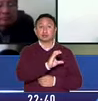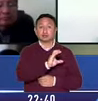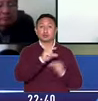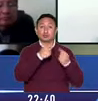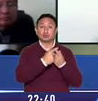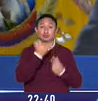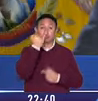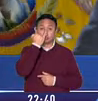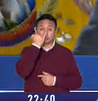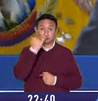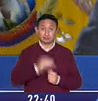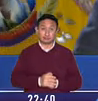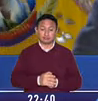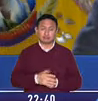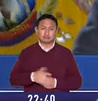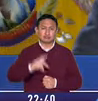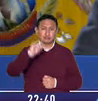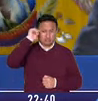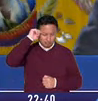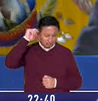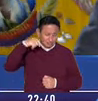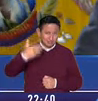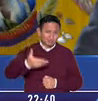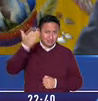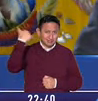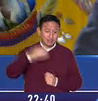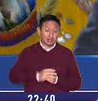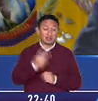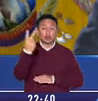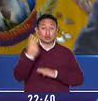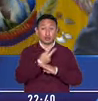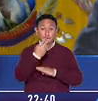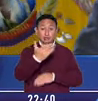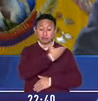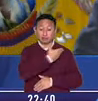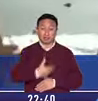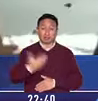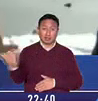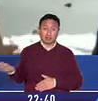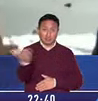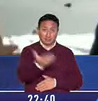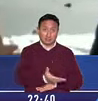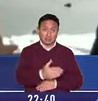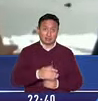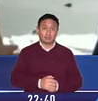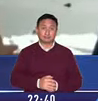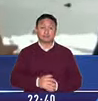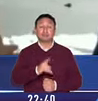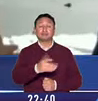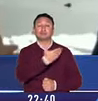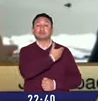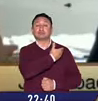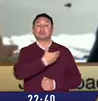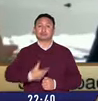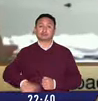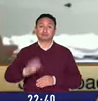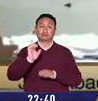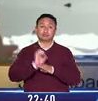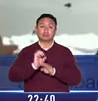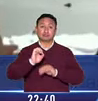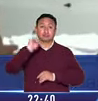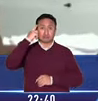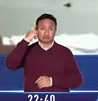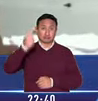Pachakutik. Recordaron que por dos ocasiones se ha solicitado la comparecencia del jefe de Estado. El presidente de la República y su